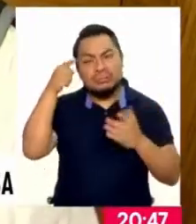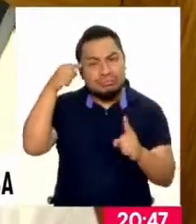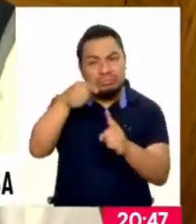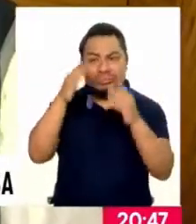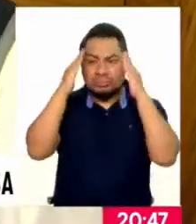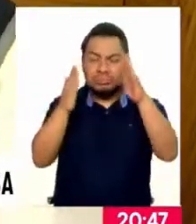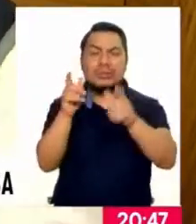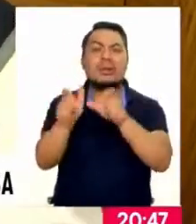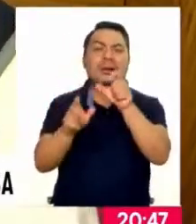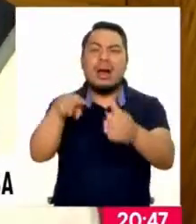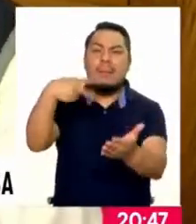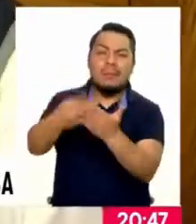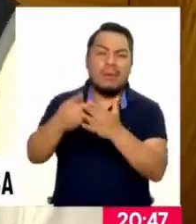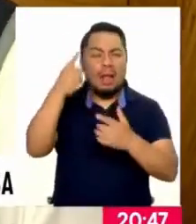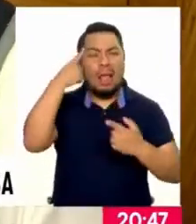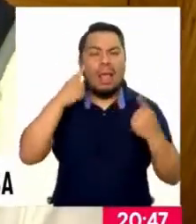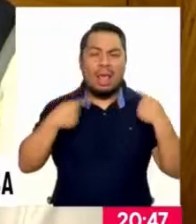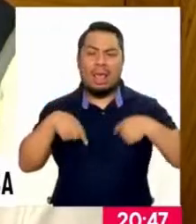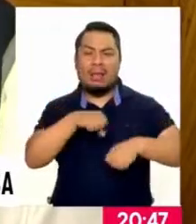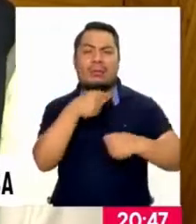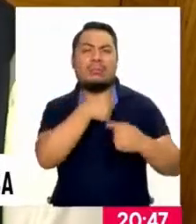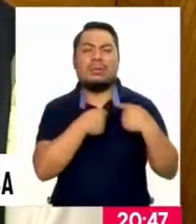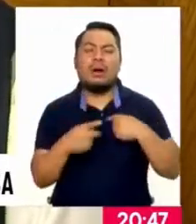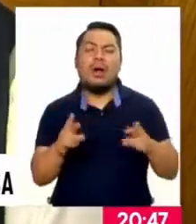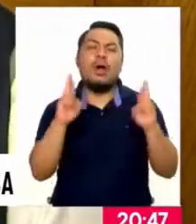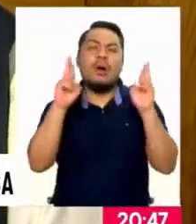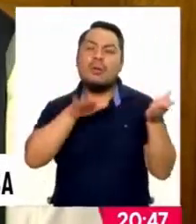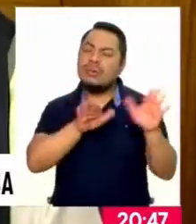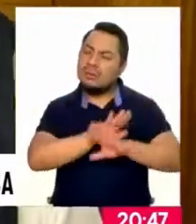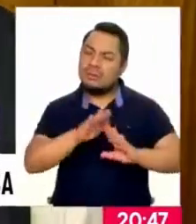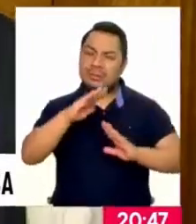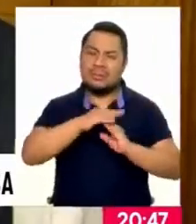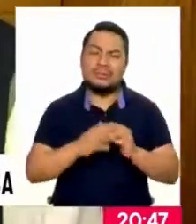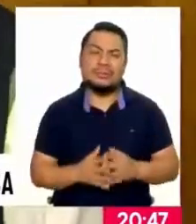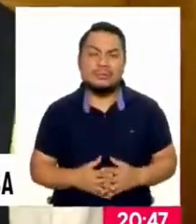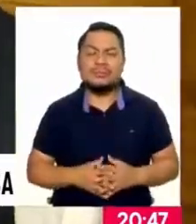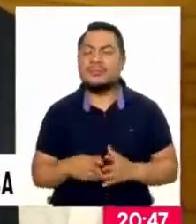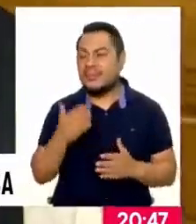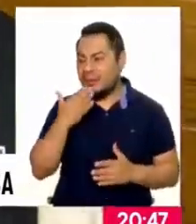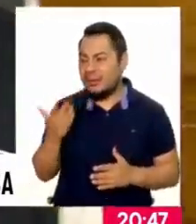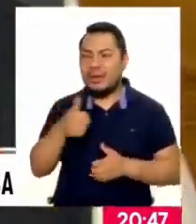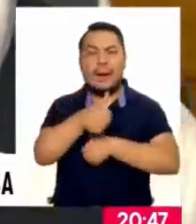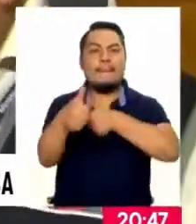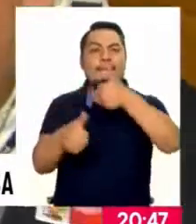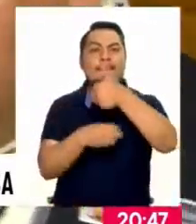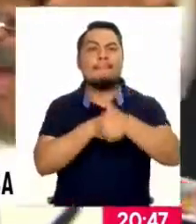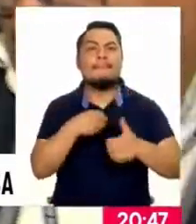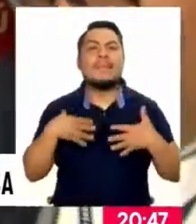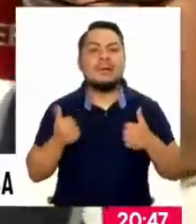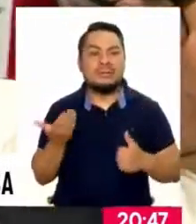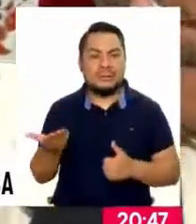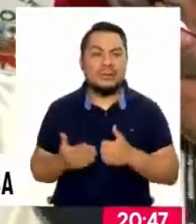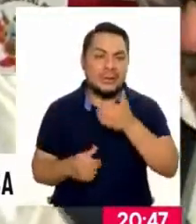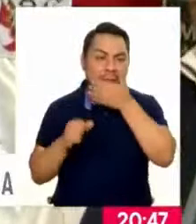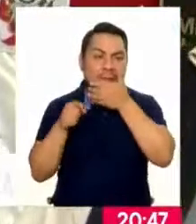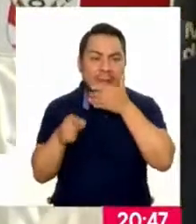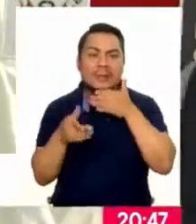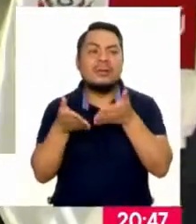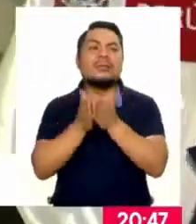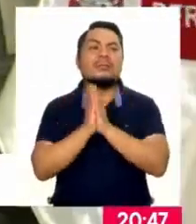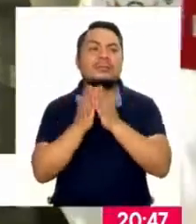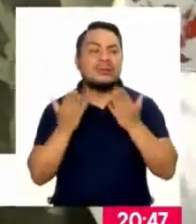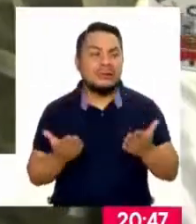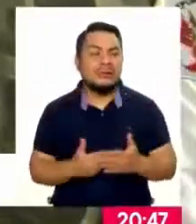atender a nuestros heridos y ojalá que no haya más muertos Muchas gracias al viceministro de salud Henry rebasa es el pedido